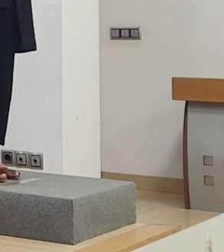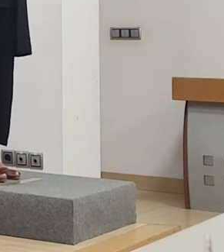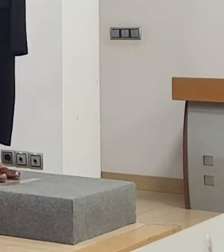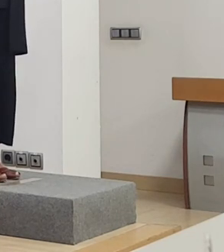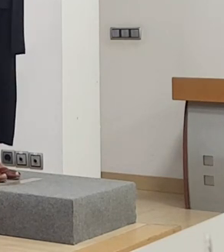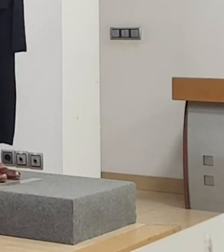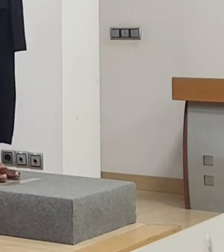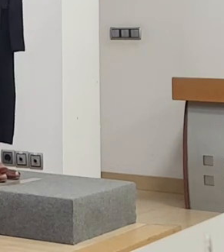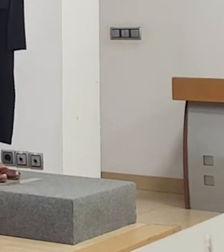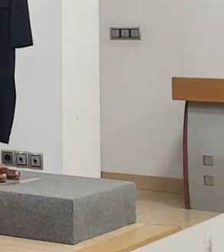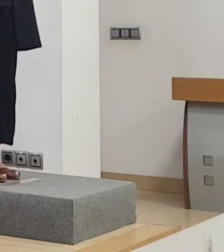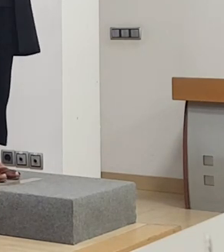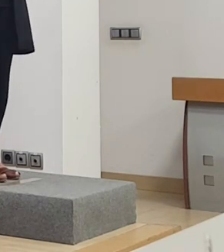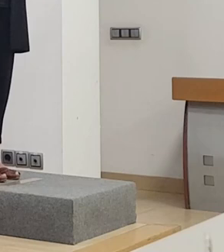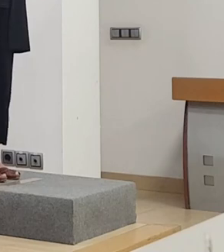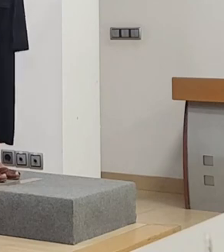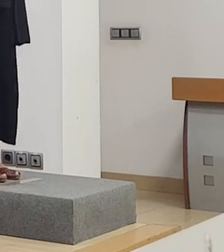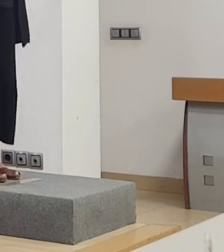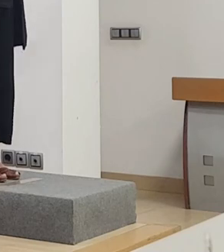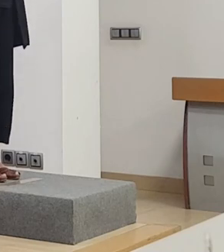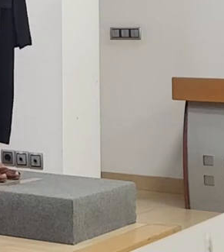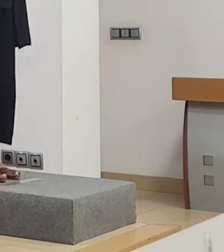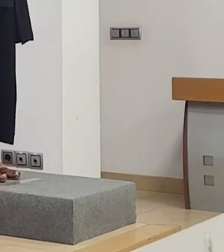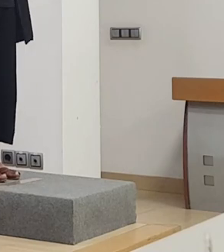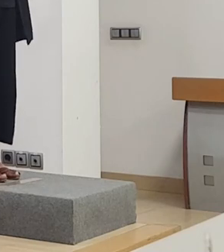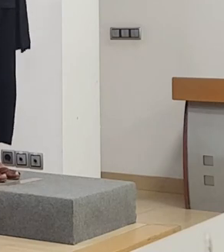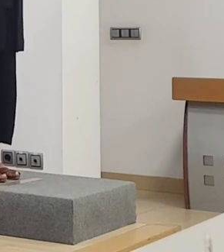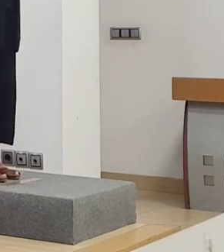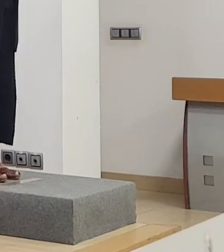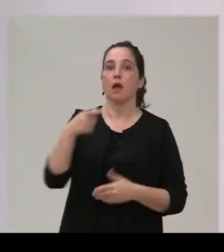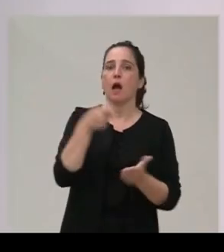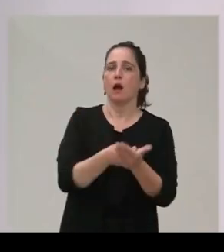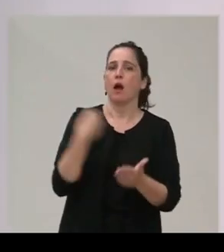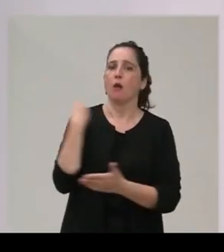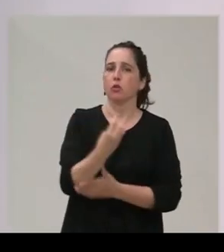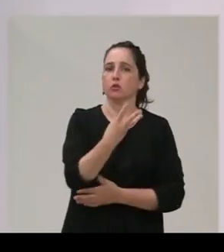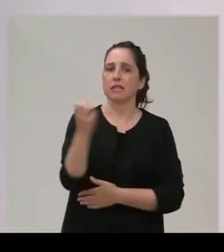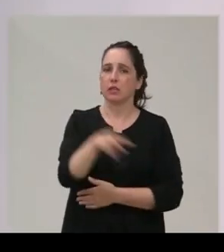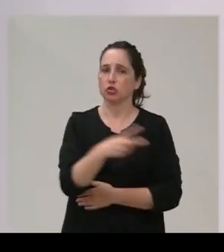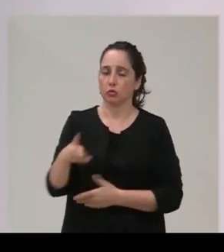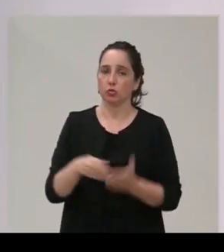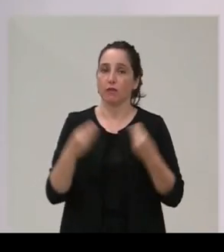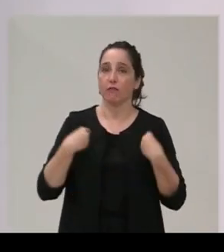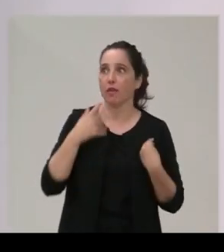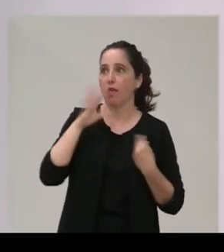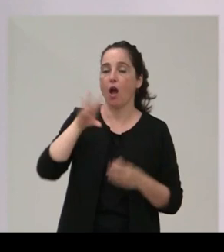parte del programa y que hay un apoyo de 300 euros para vivienda o para instalarse en nuestra ciudad